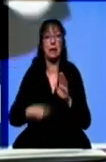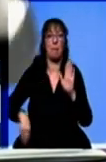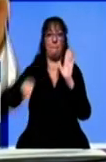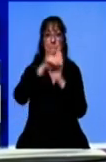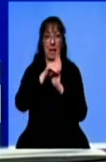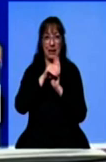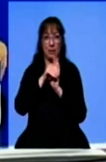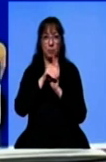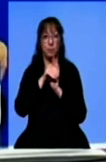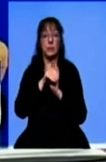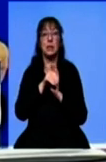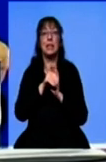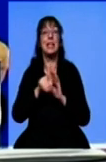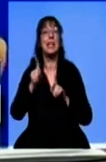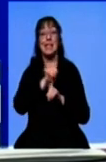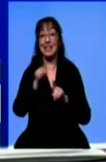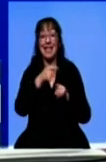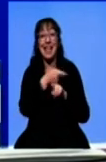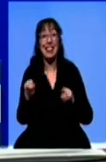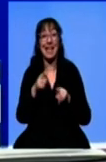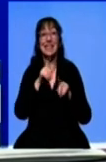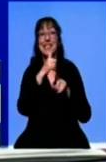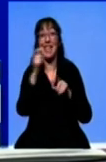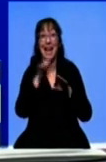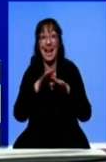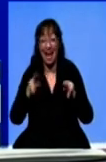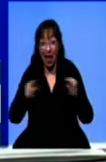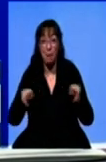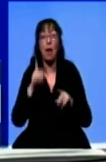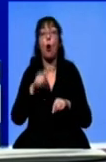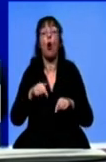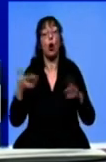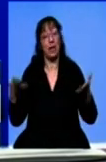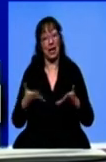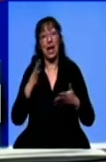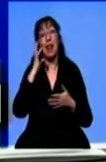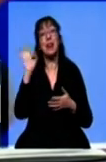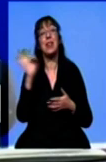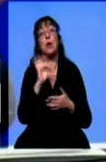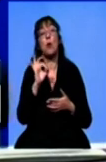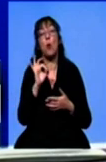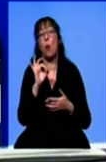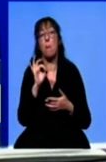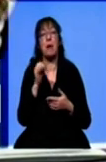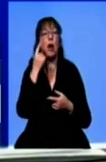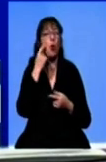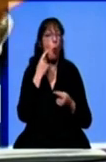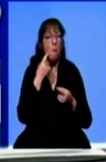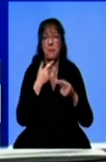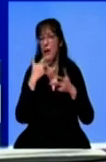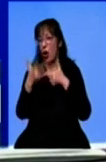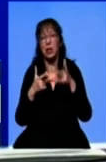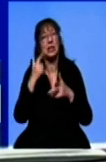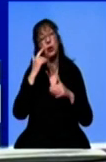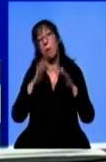sin contar estas hoy tendríamos que tener y disculpen la cantidad de cifras que obviamente